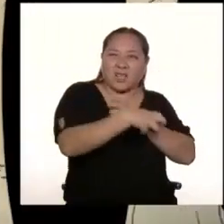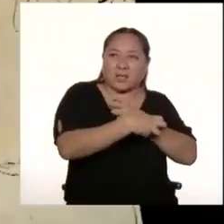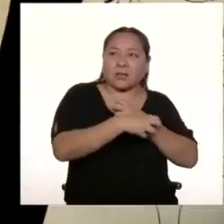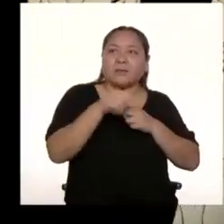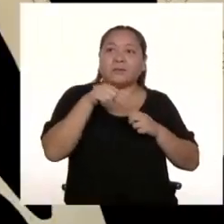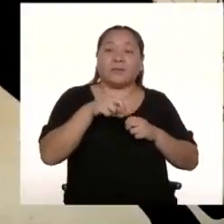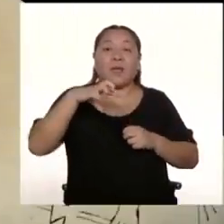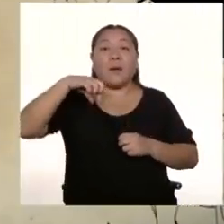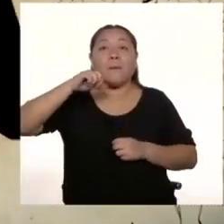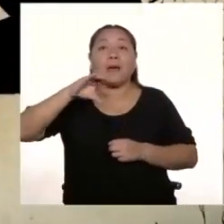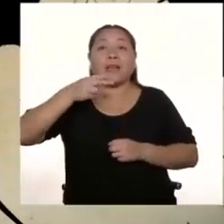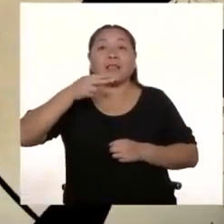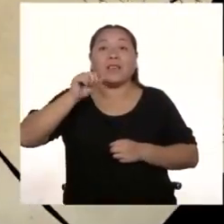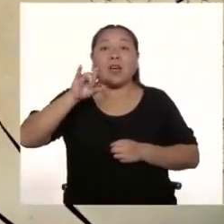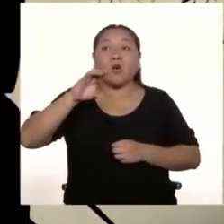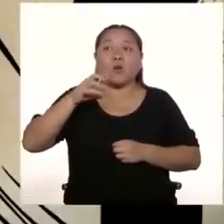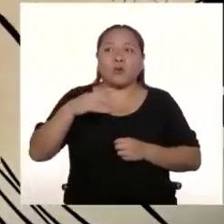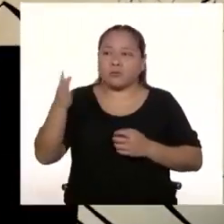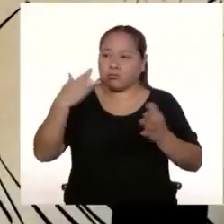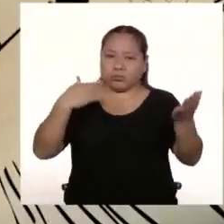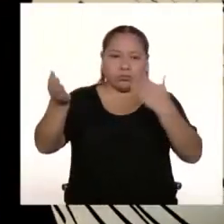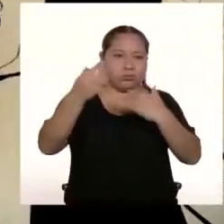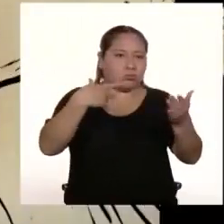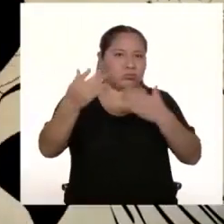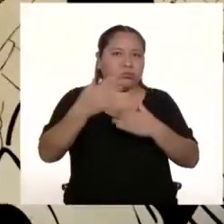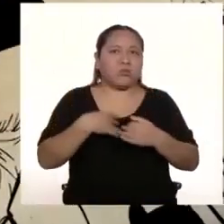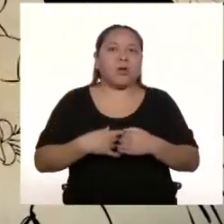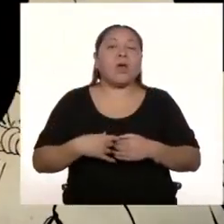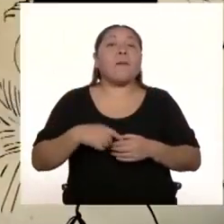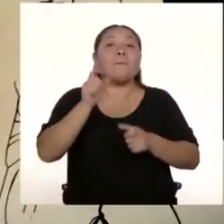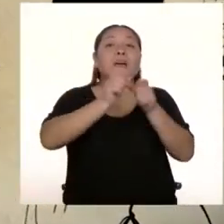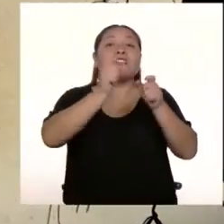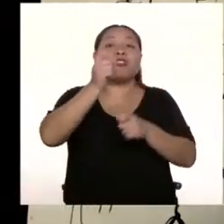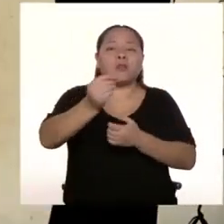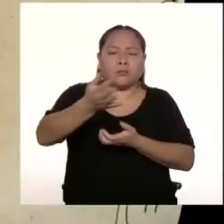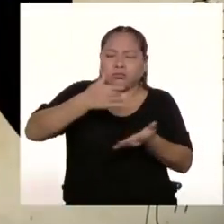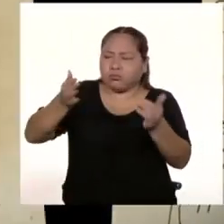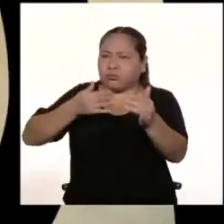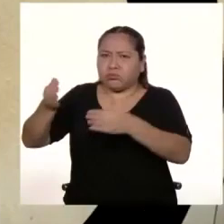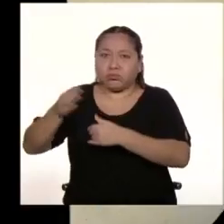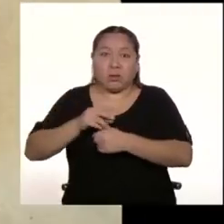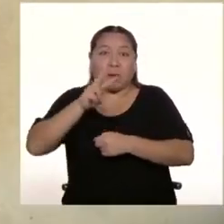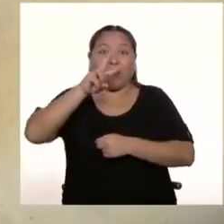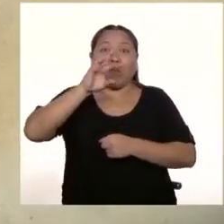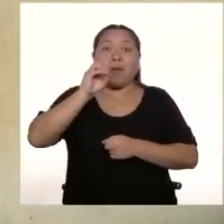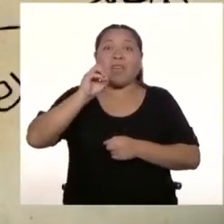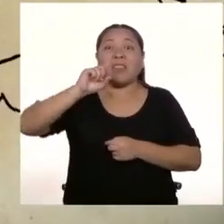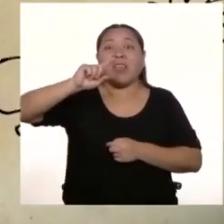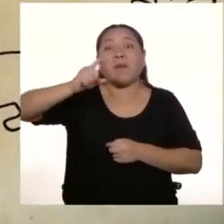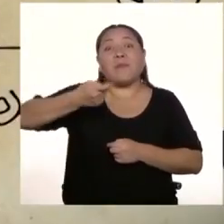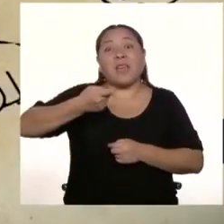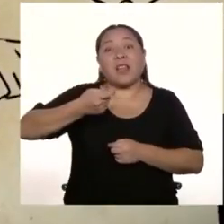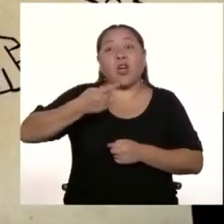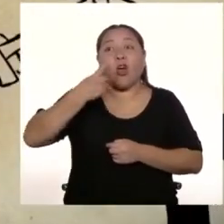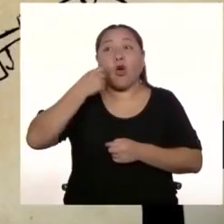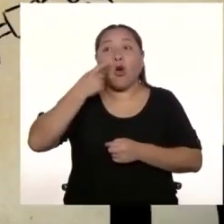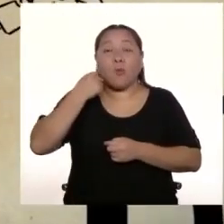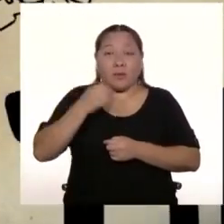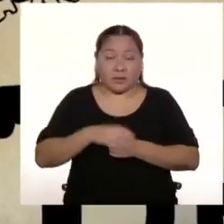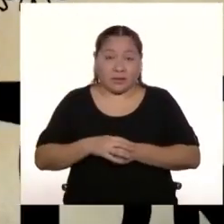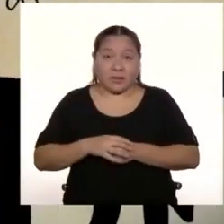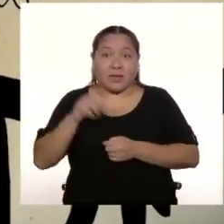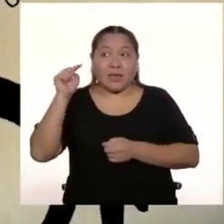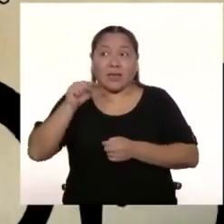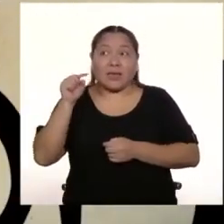Pachacútec mandó que viniesen de las provincias 20.000 hombres, y que los pueblos les enviasen bastimento necesario, y si